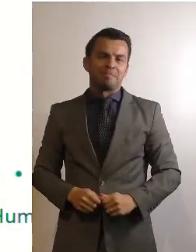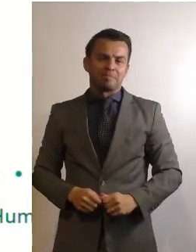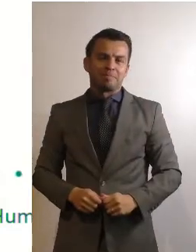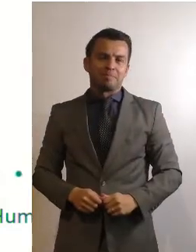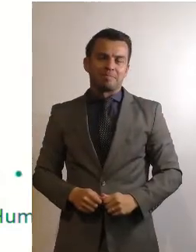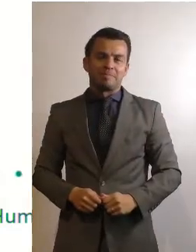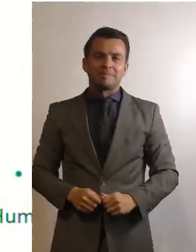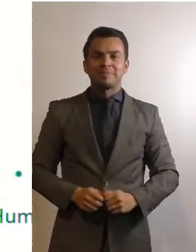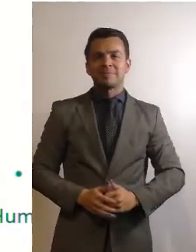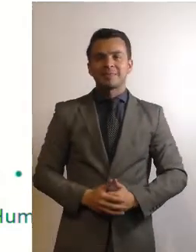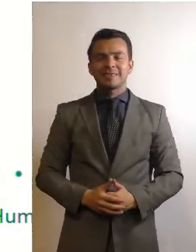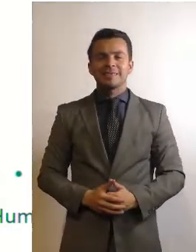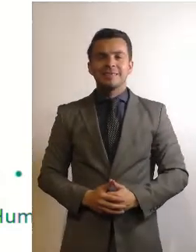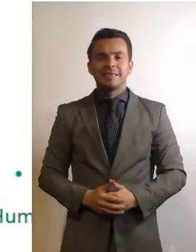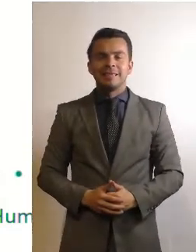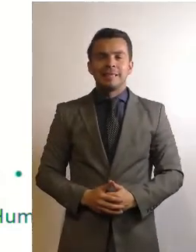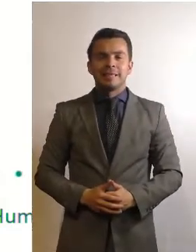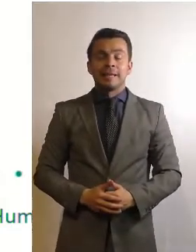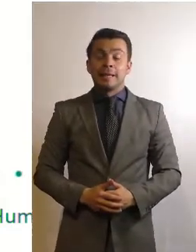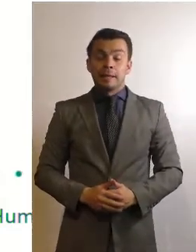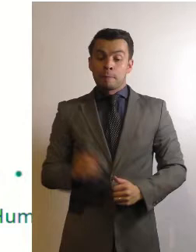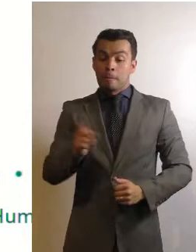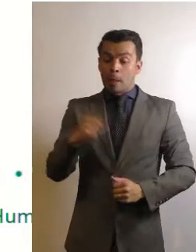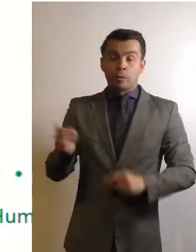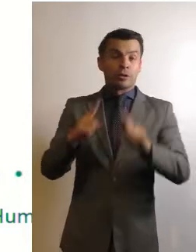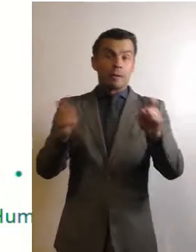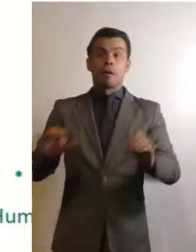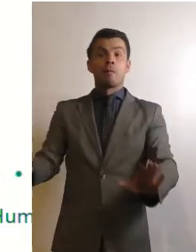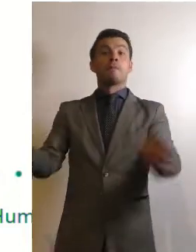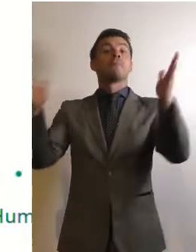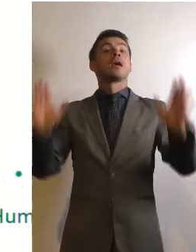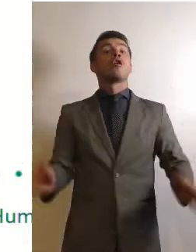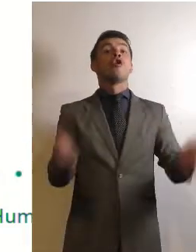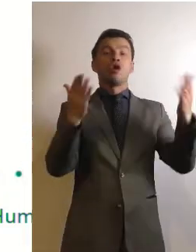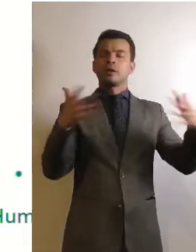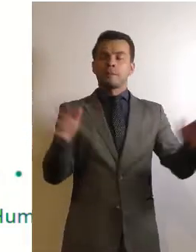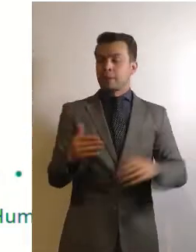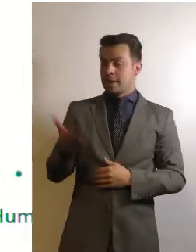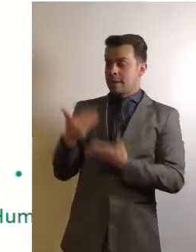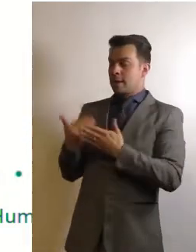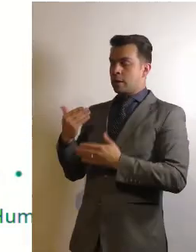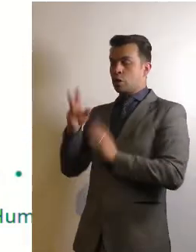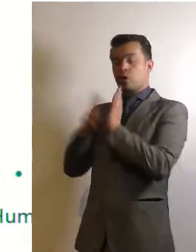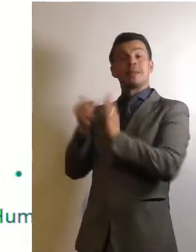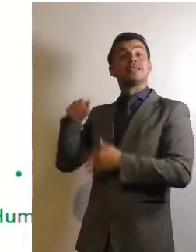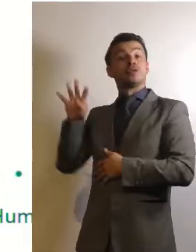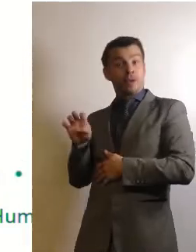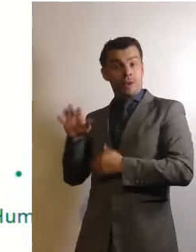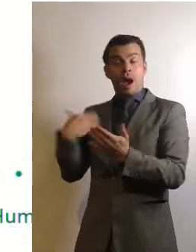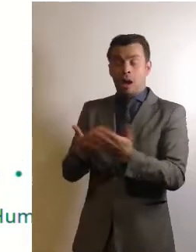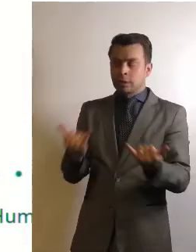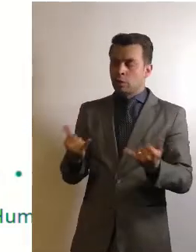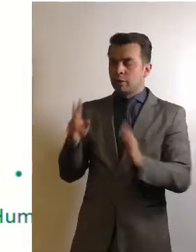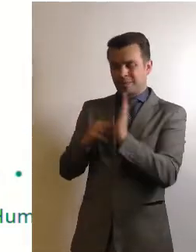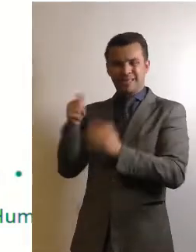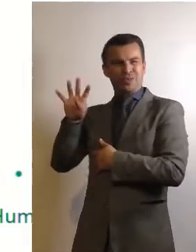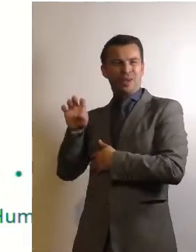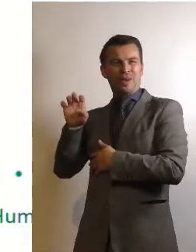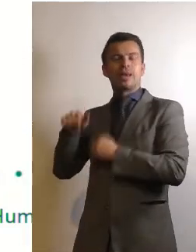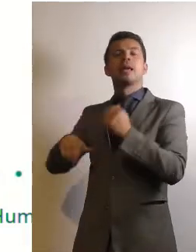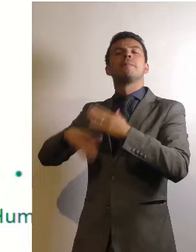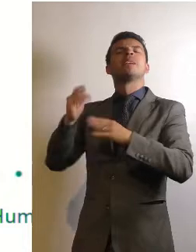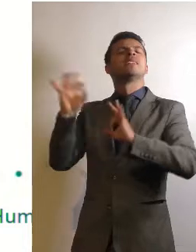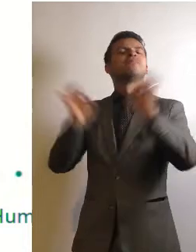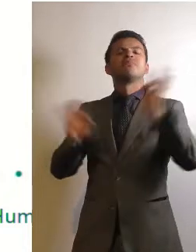Y en cuanto a beneficios, se han concedido desde el 2019 beneficios relacionados